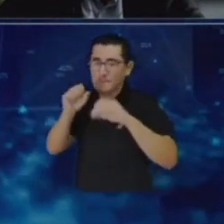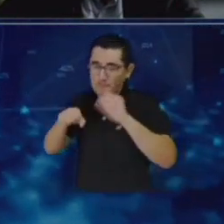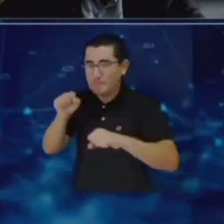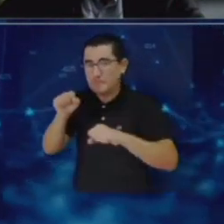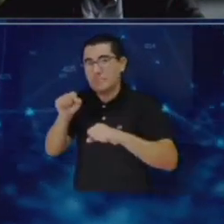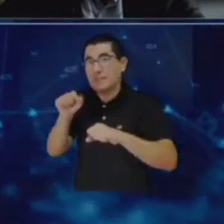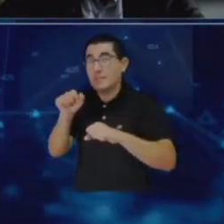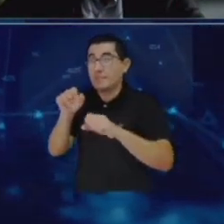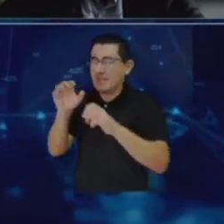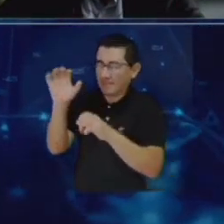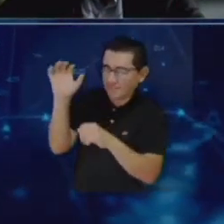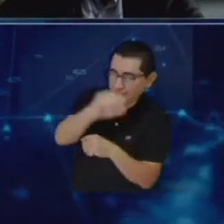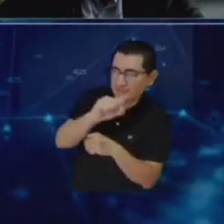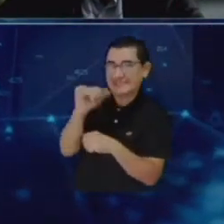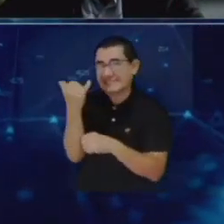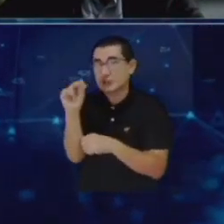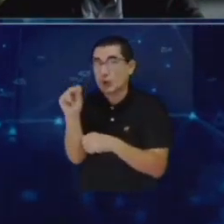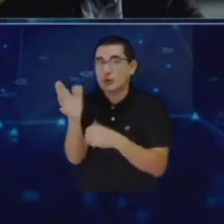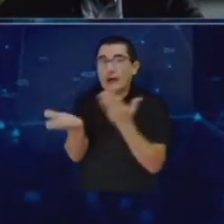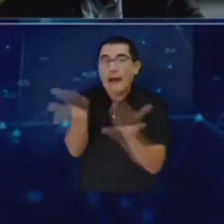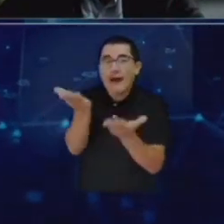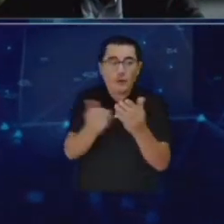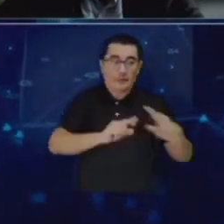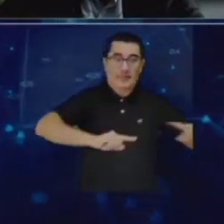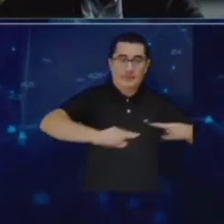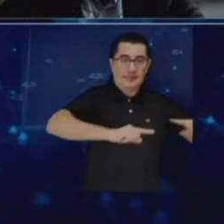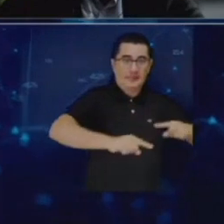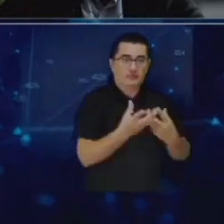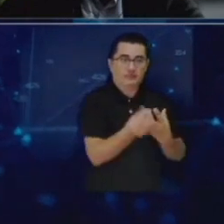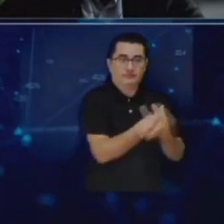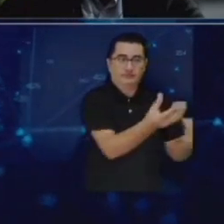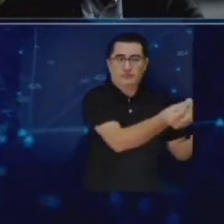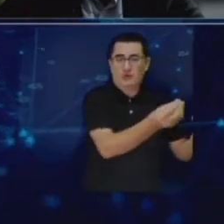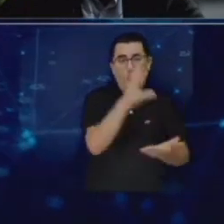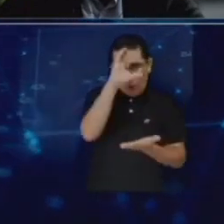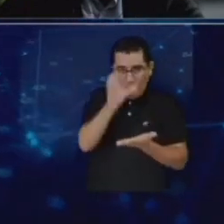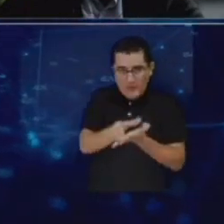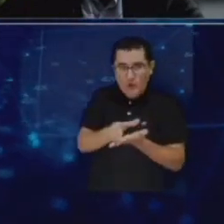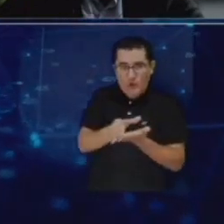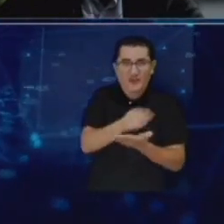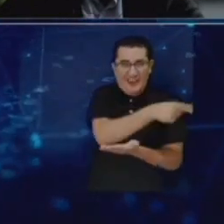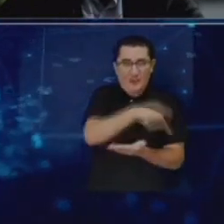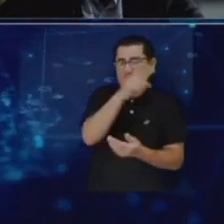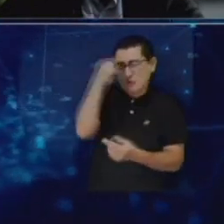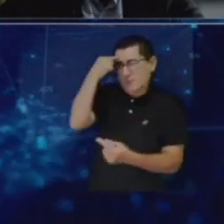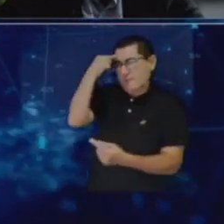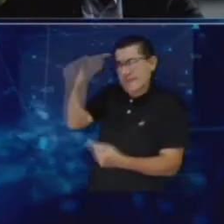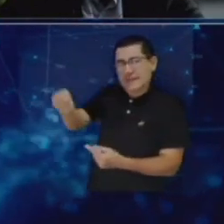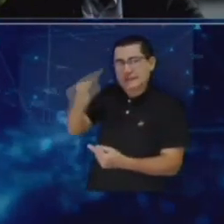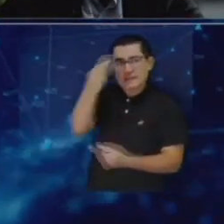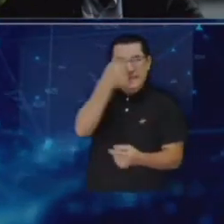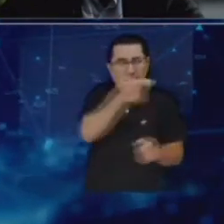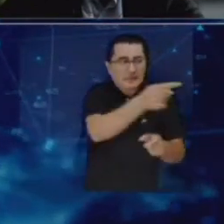Aquí también algunas administraciones han compartido ya sus puntos de vista preliminares. La siguiente, por favor.